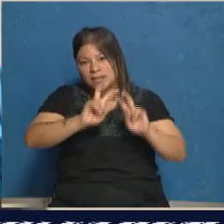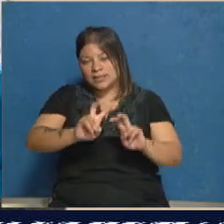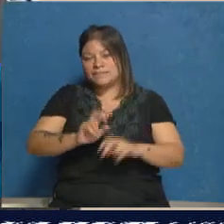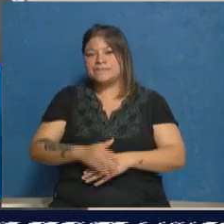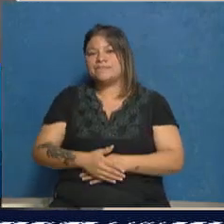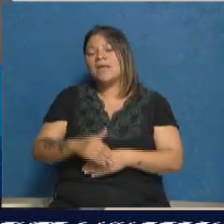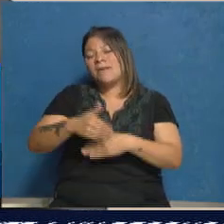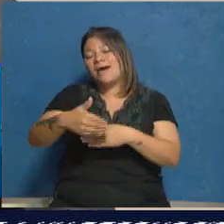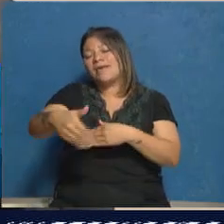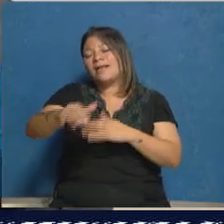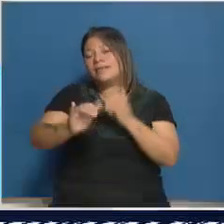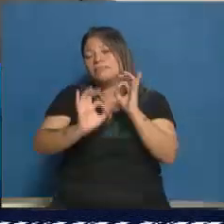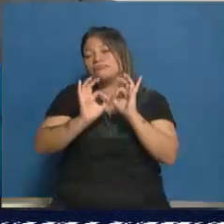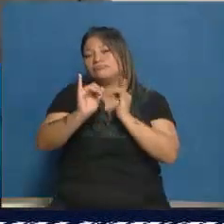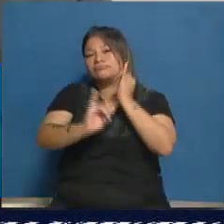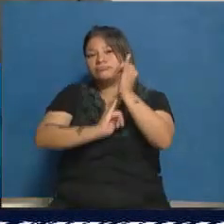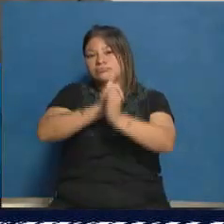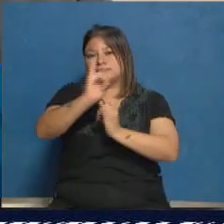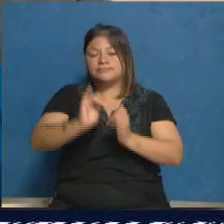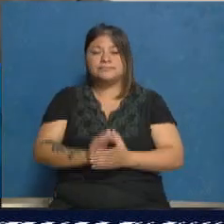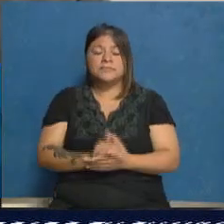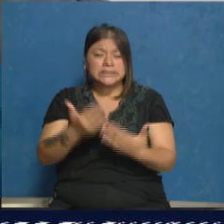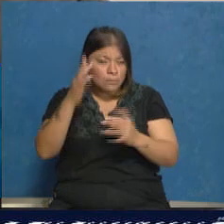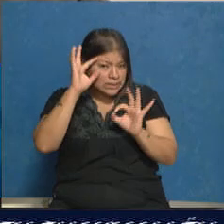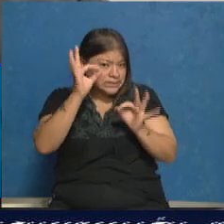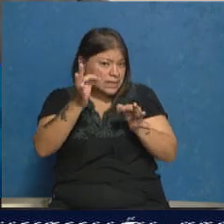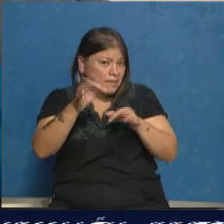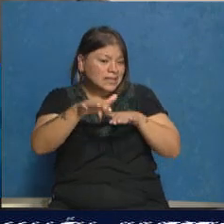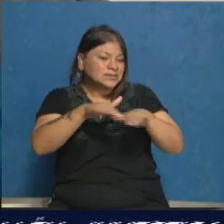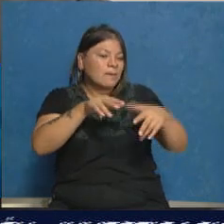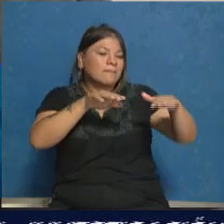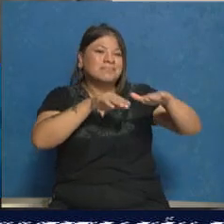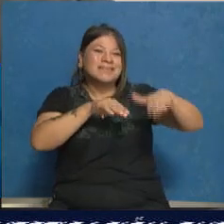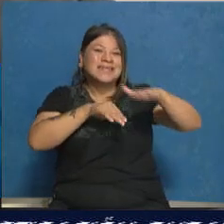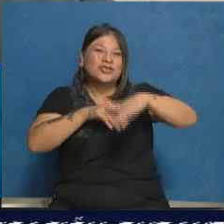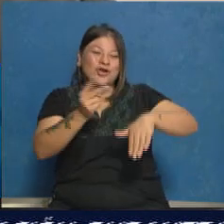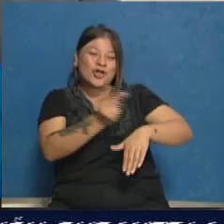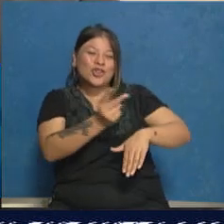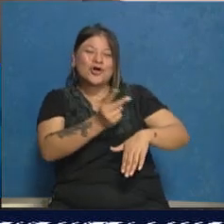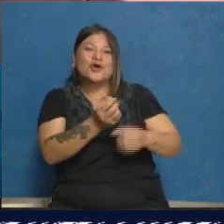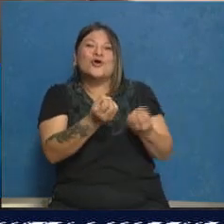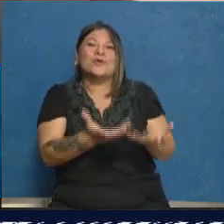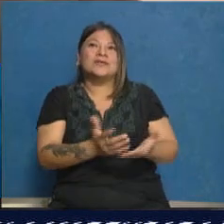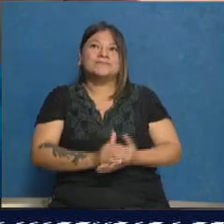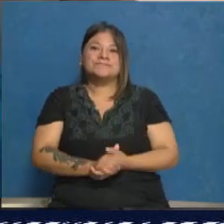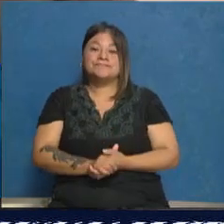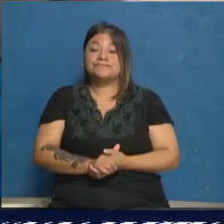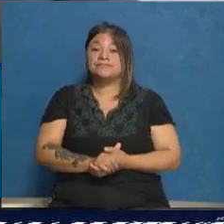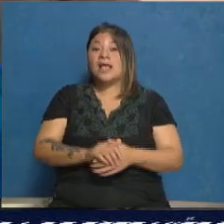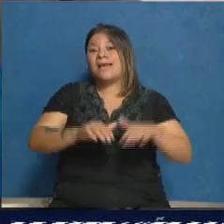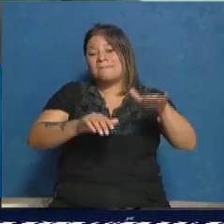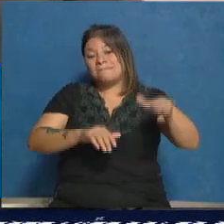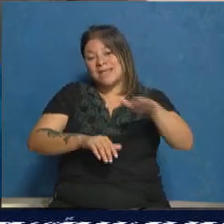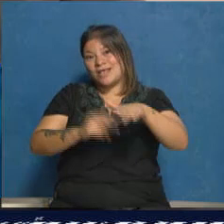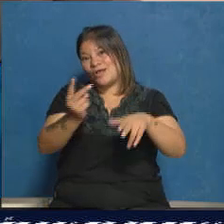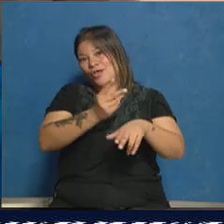se va a determinar más adelante, seguramente. ¿Se ha podido saber cuál es la situación de los menores? La situación de los menores quedó todo a cargo